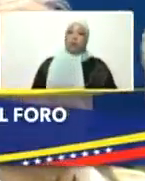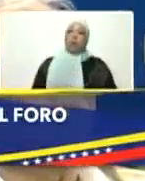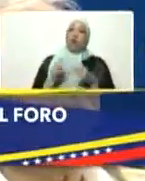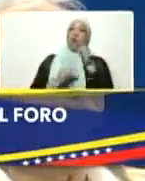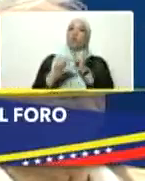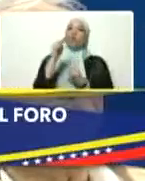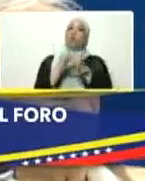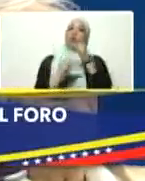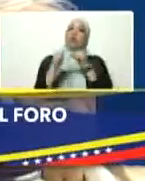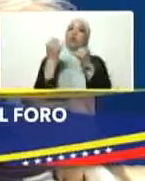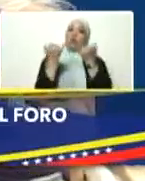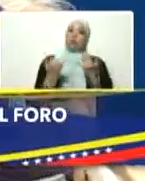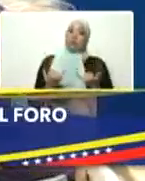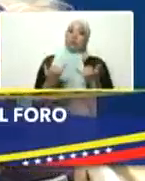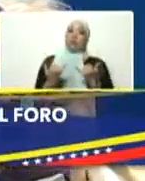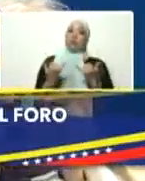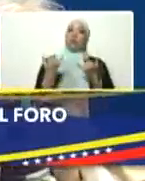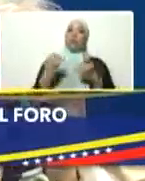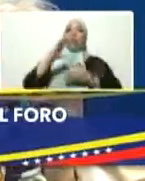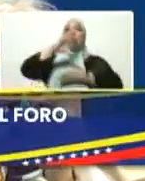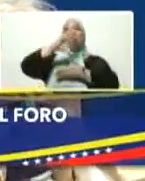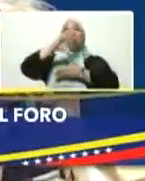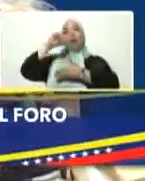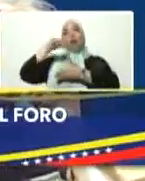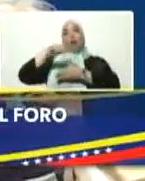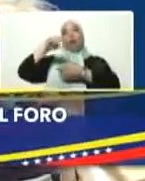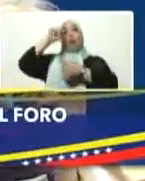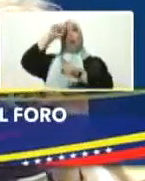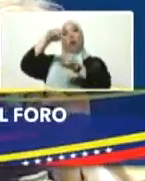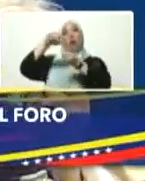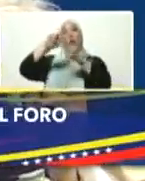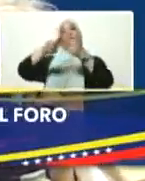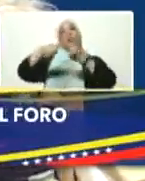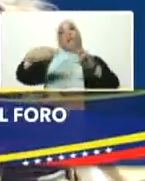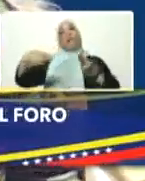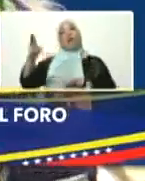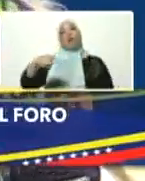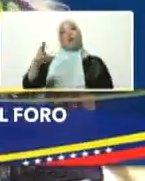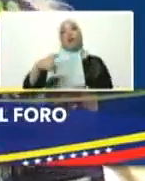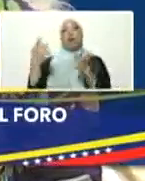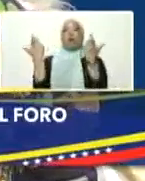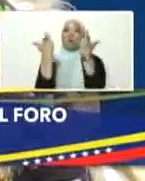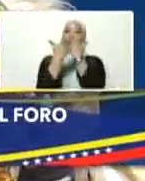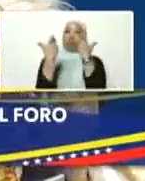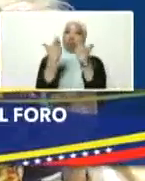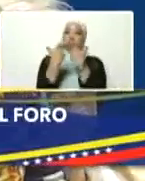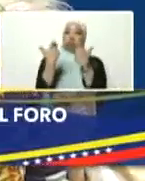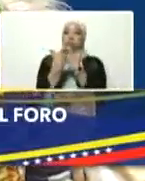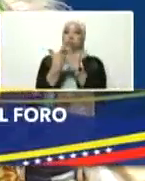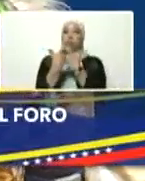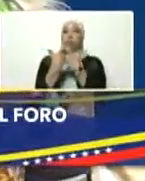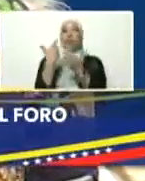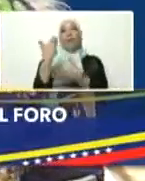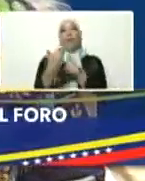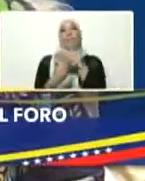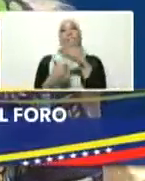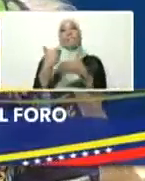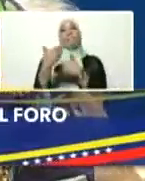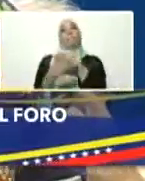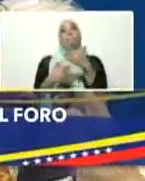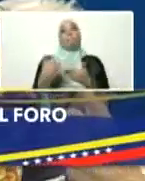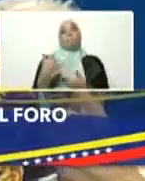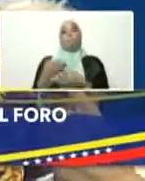desde este continente un continente para la paz y nunca para la guerra. No pueden seguirnos separando, separando